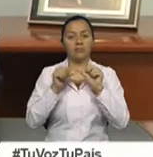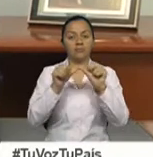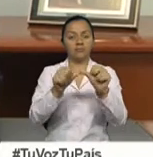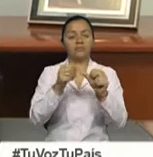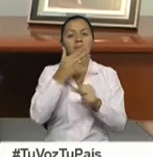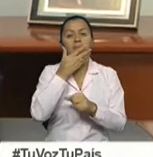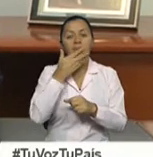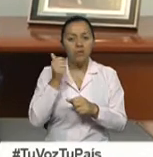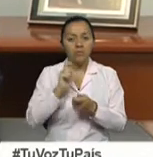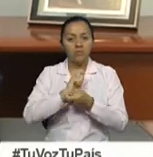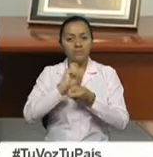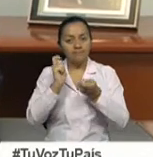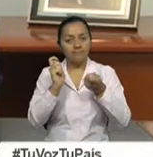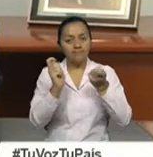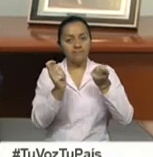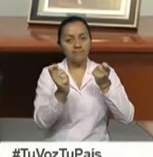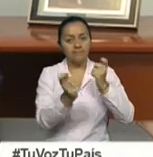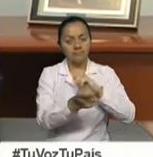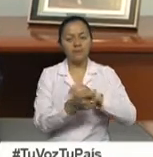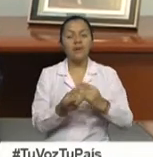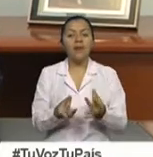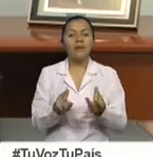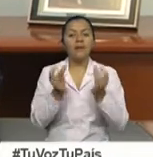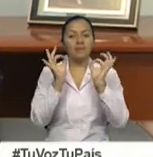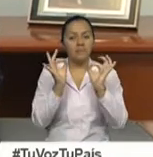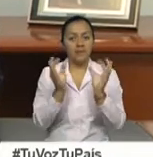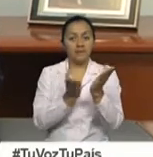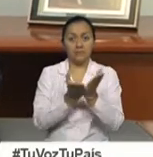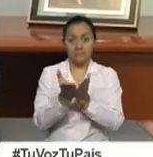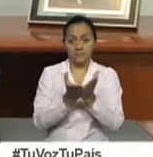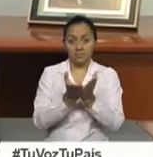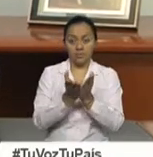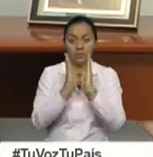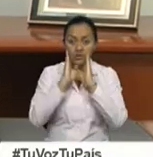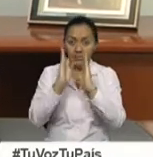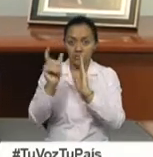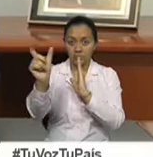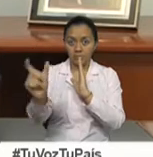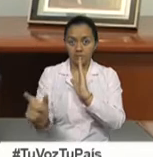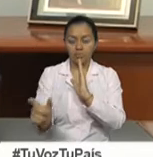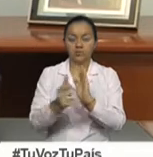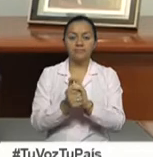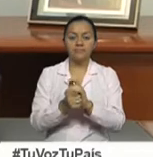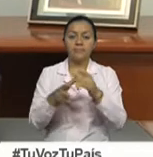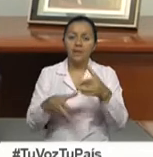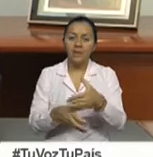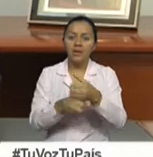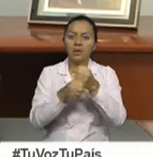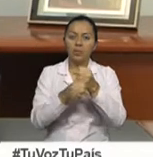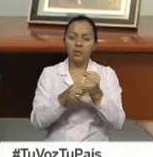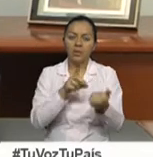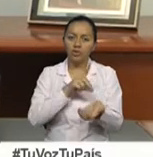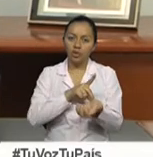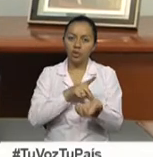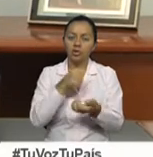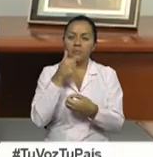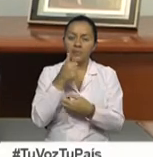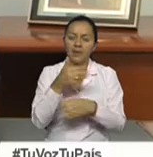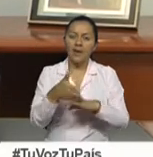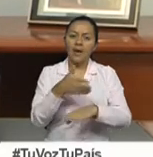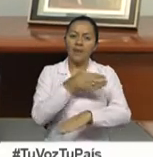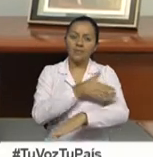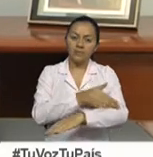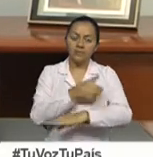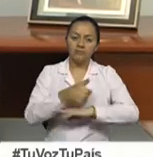mejoramiento de esos centros y la calidad de servicio. Vamos a recuperar la vocación del médico de antaño, ese médico de